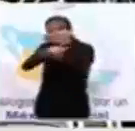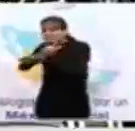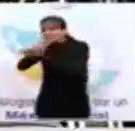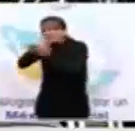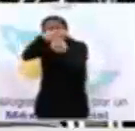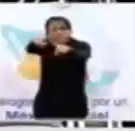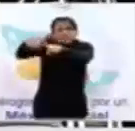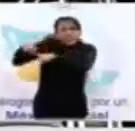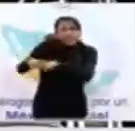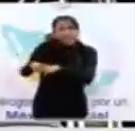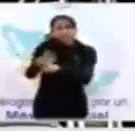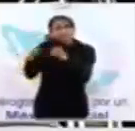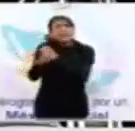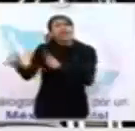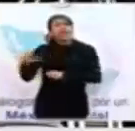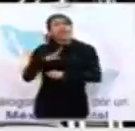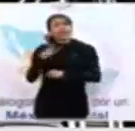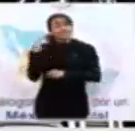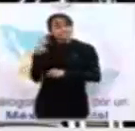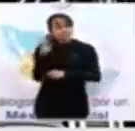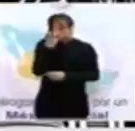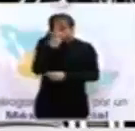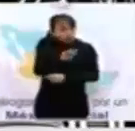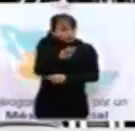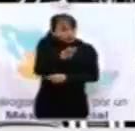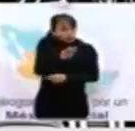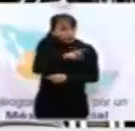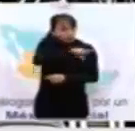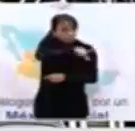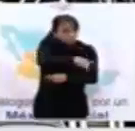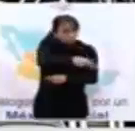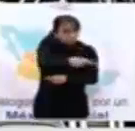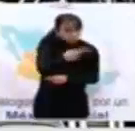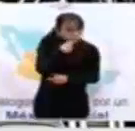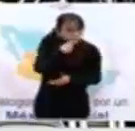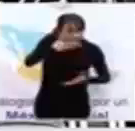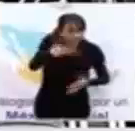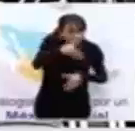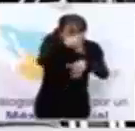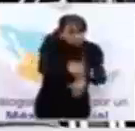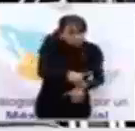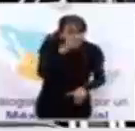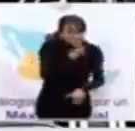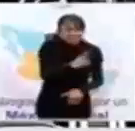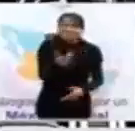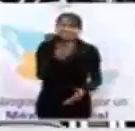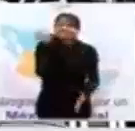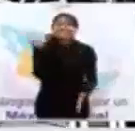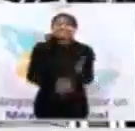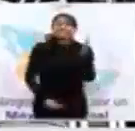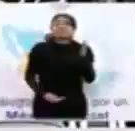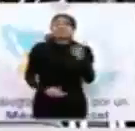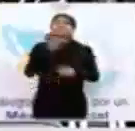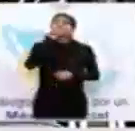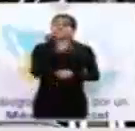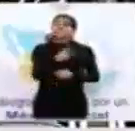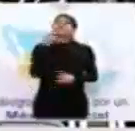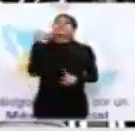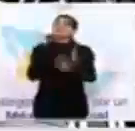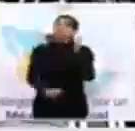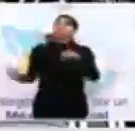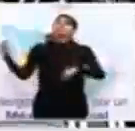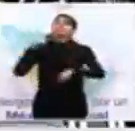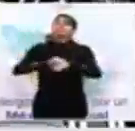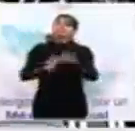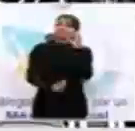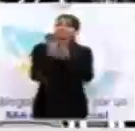es deficiente. Entonces sí, realmente es preocupante esto, ¿no? Hace falta mucha reglamentación para